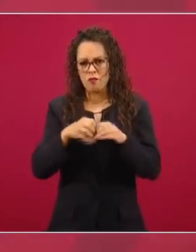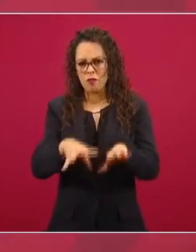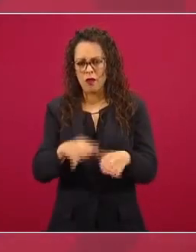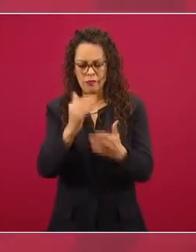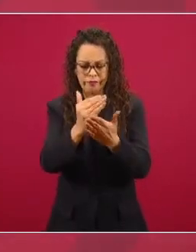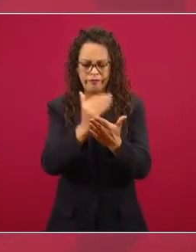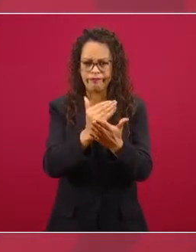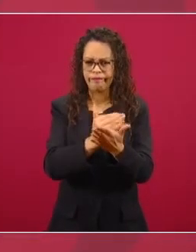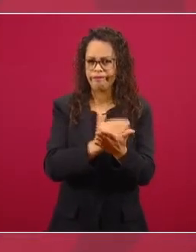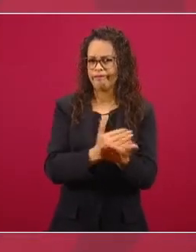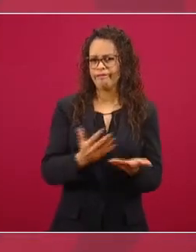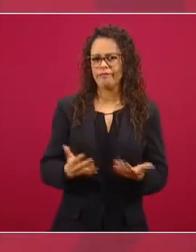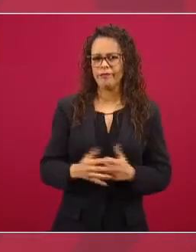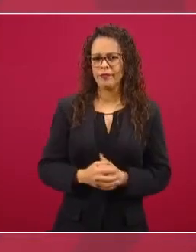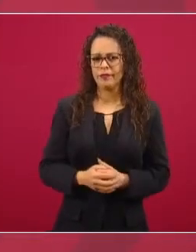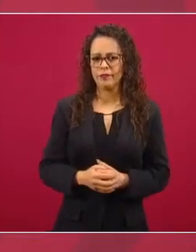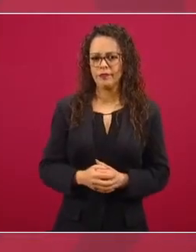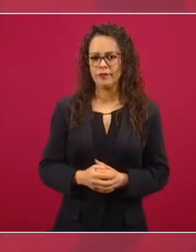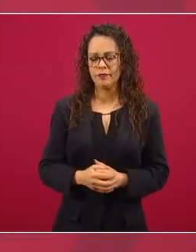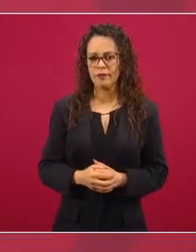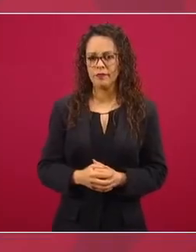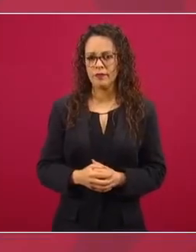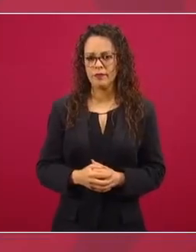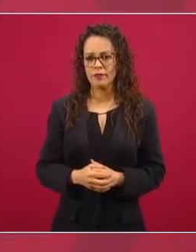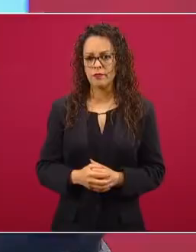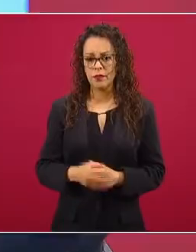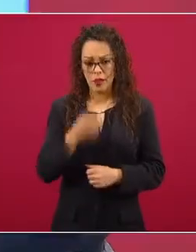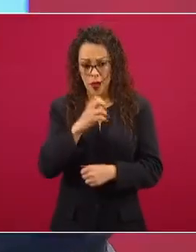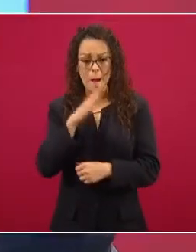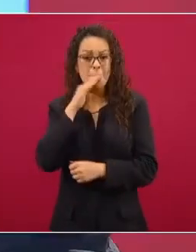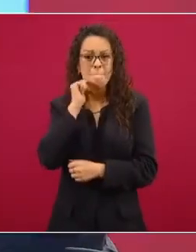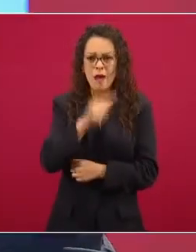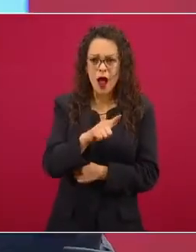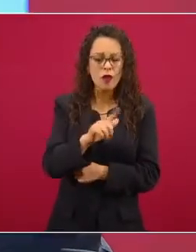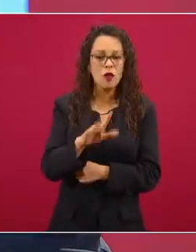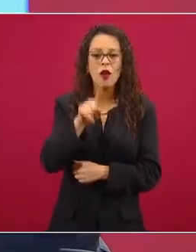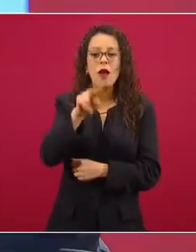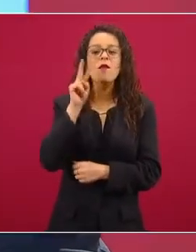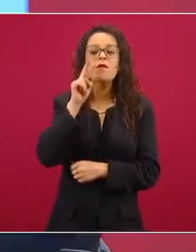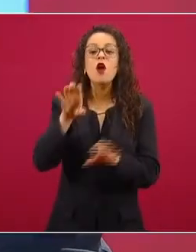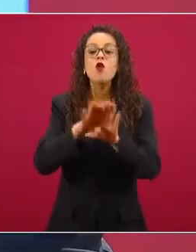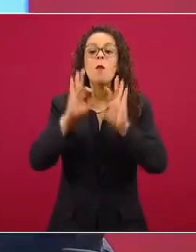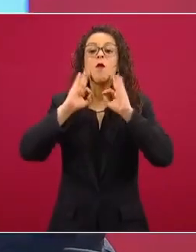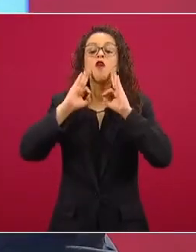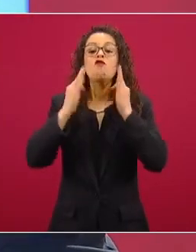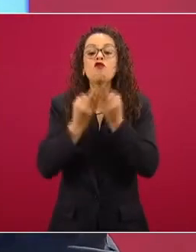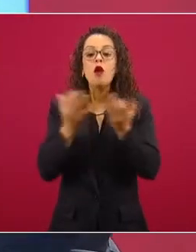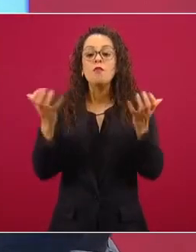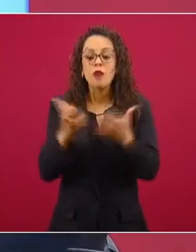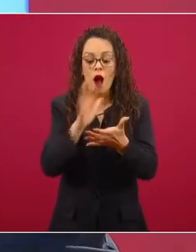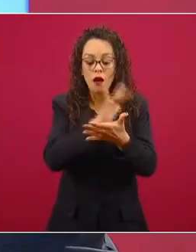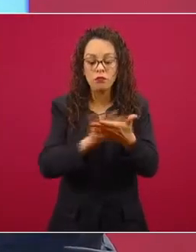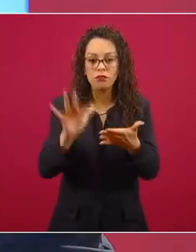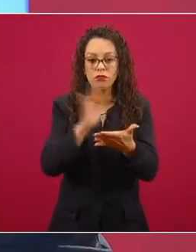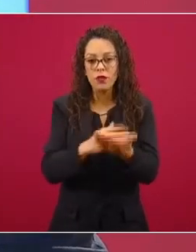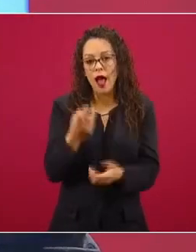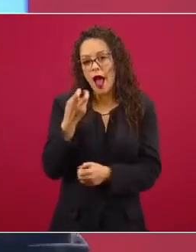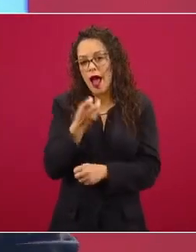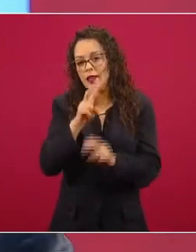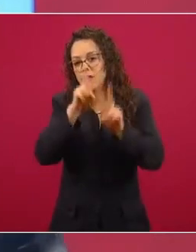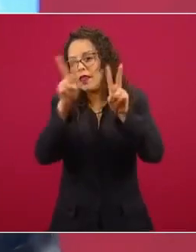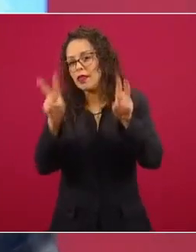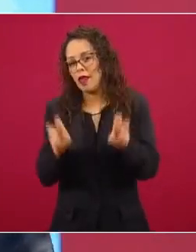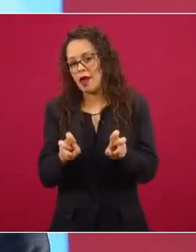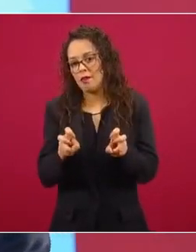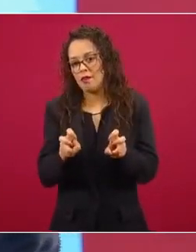porque no es que yo diga que estuvo mal, no, vean el tratamiento que le dan al tema. Claro, es